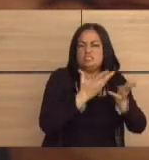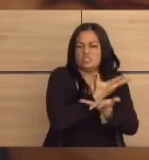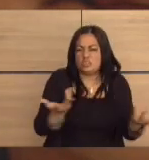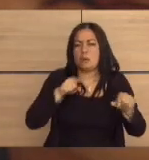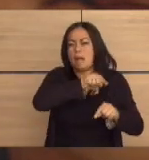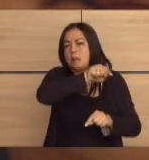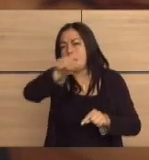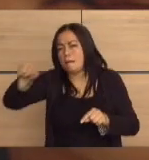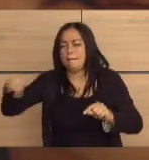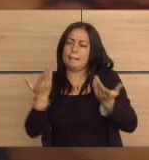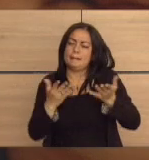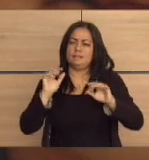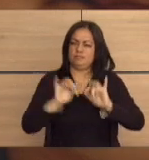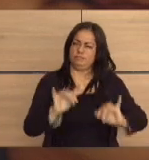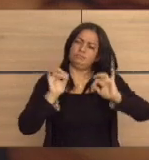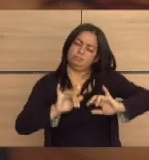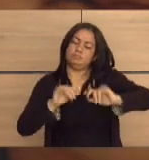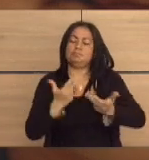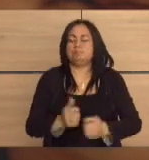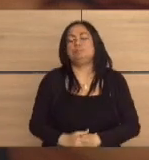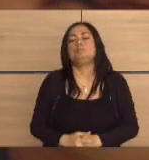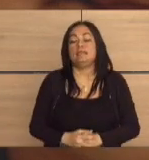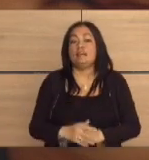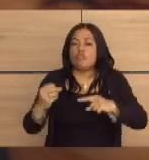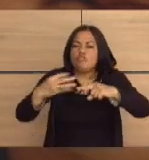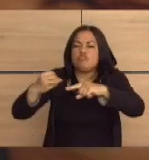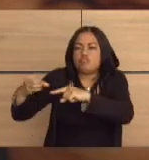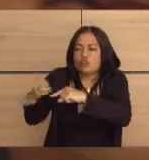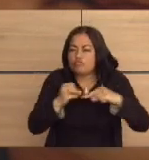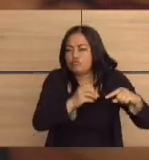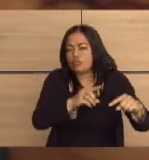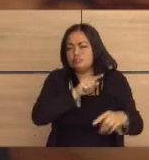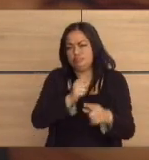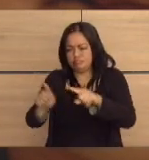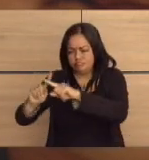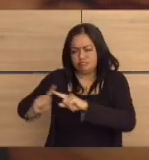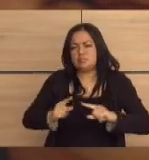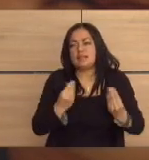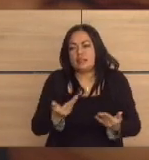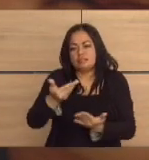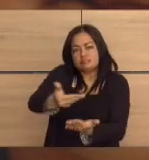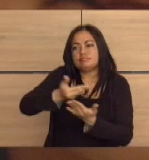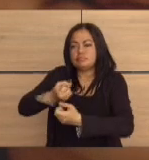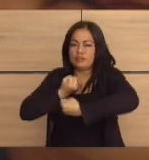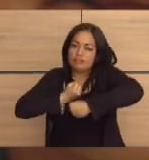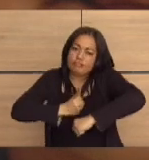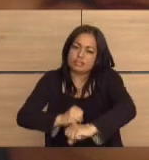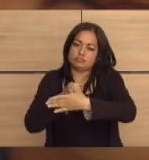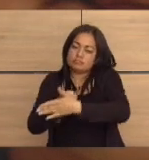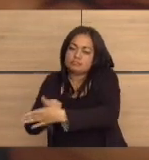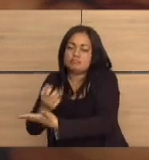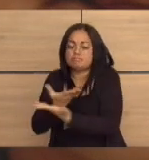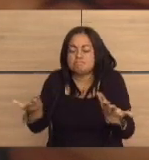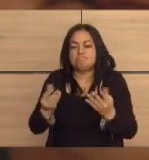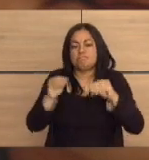realizado, presidente y doctor Durán. Estos foros han permitido recoger esfuerzos que se venían realizando, tal vez